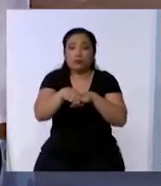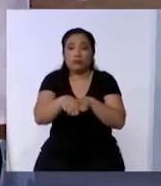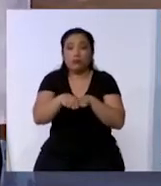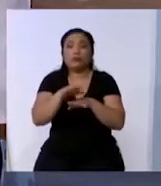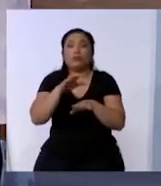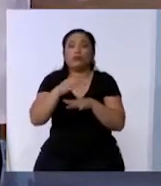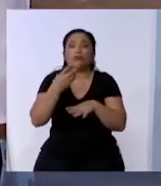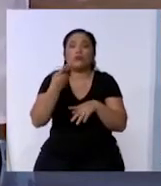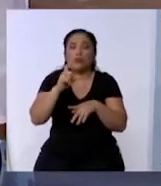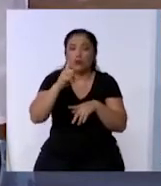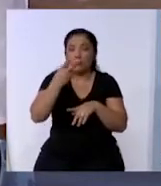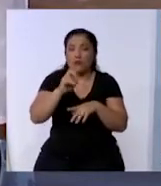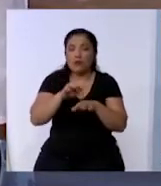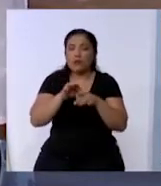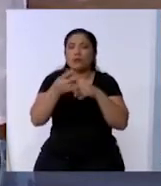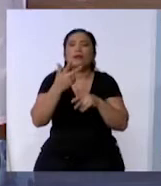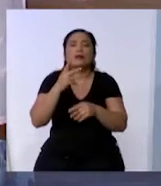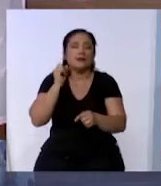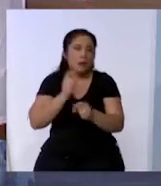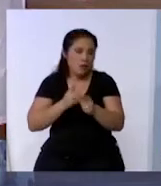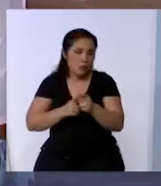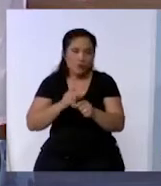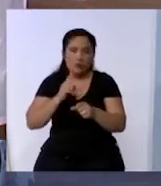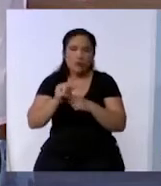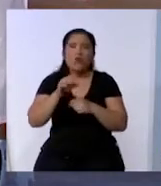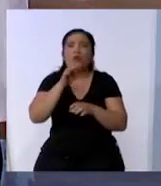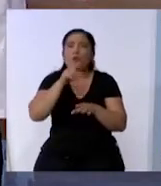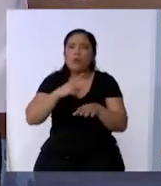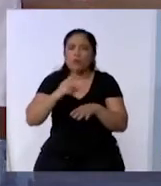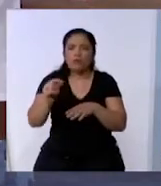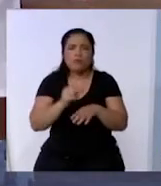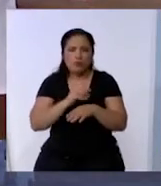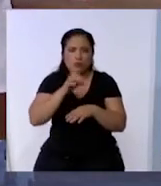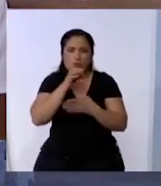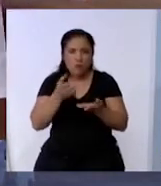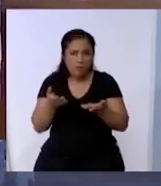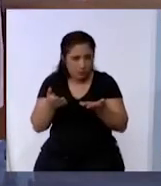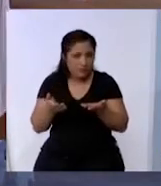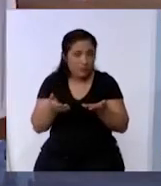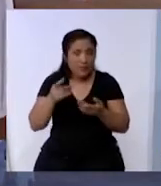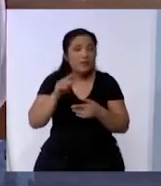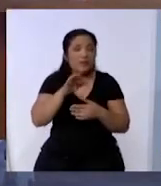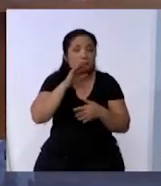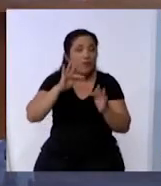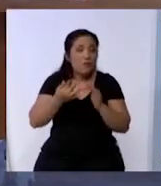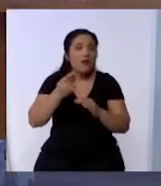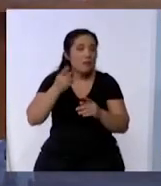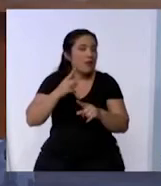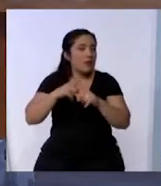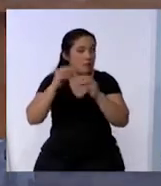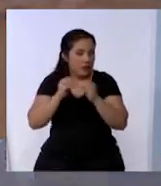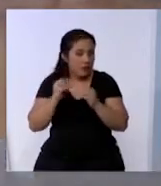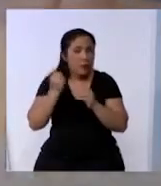colones en 30 segundos, ¿cuál es la intensidad de la corriente eléctrica? Es como matemática, tenemos que saber sacar datos. Muy